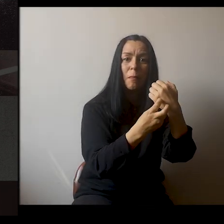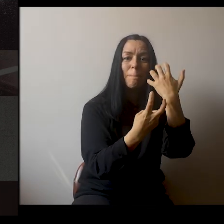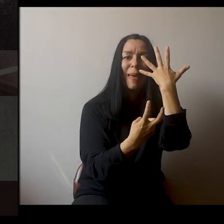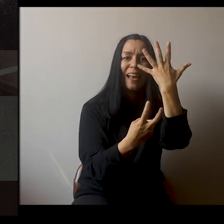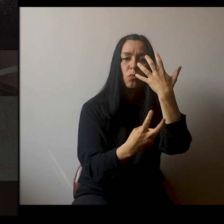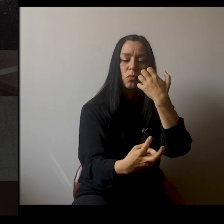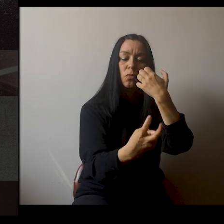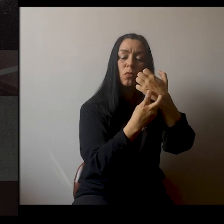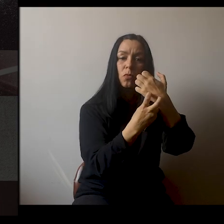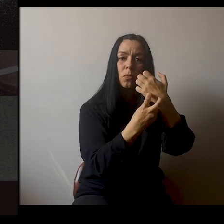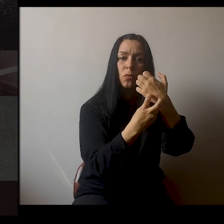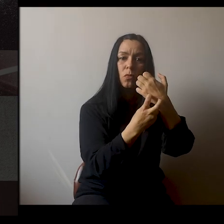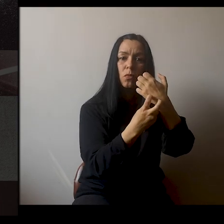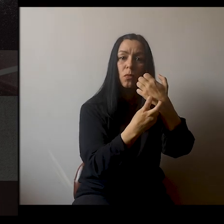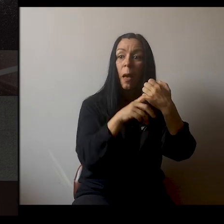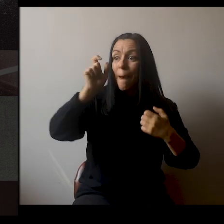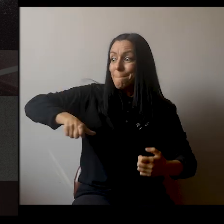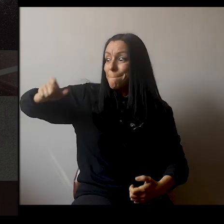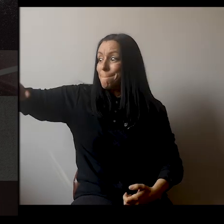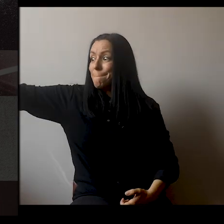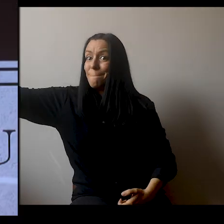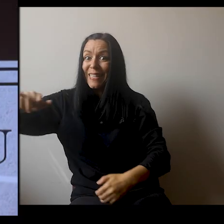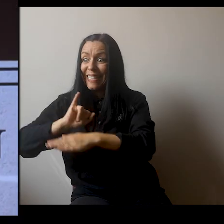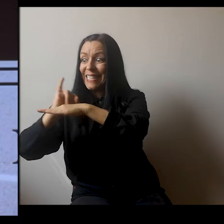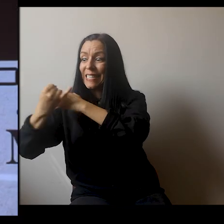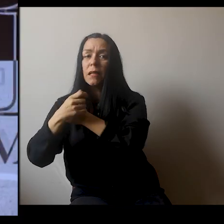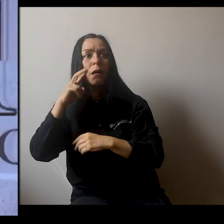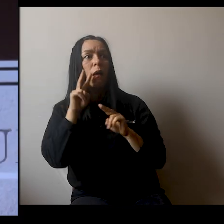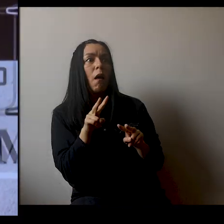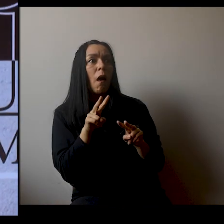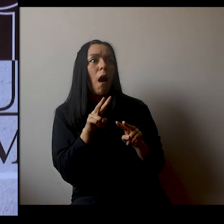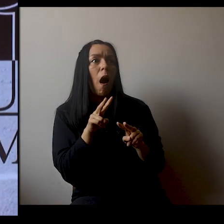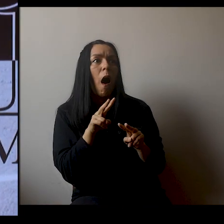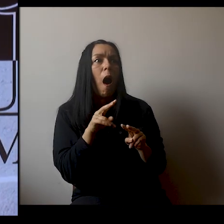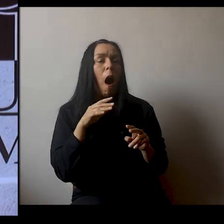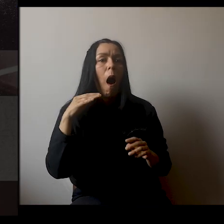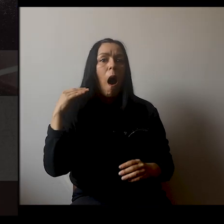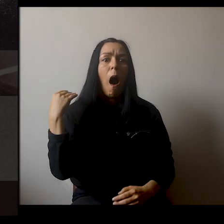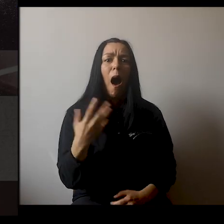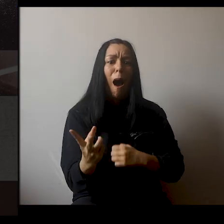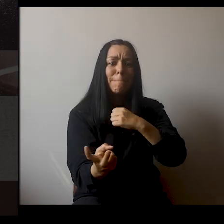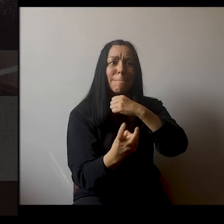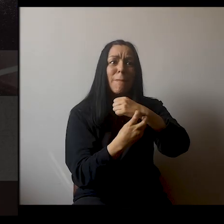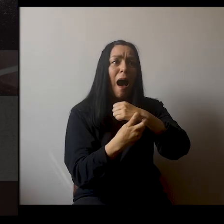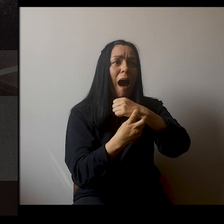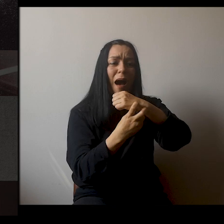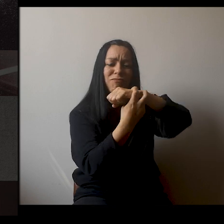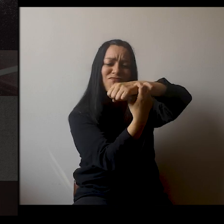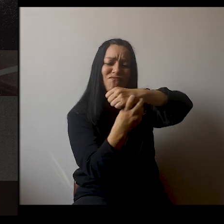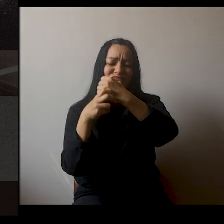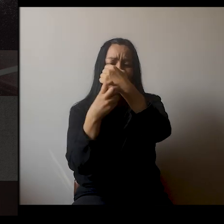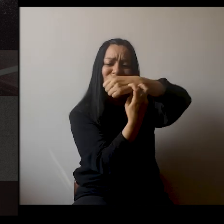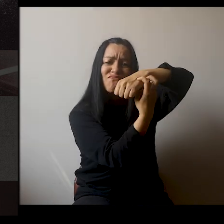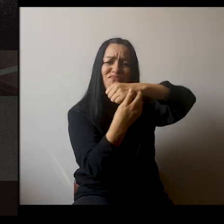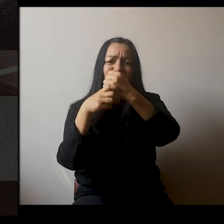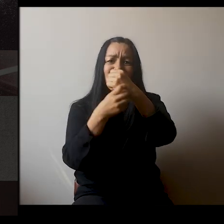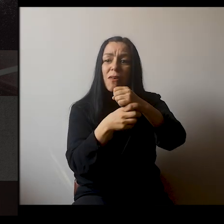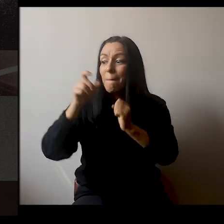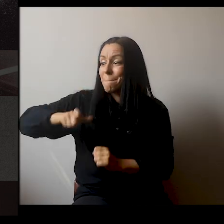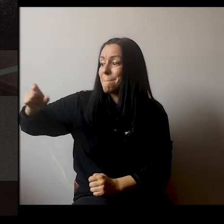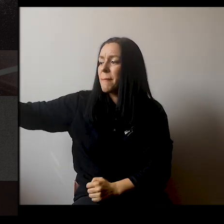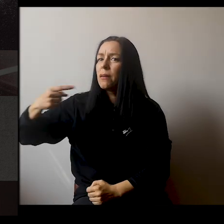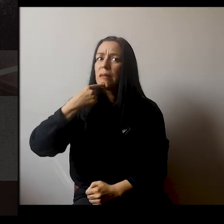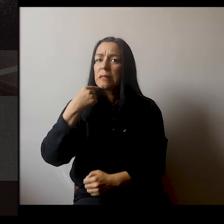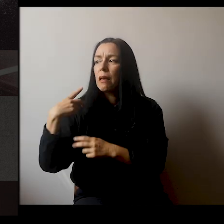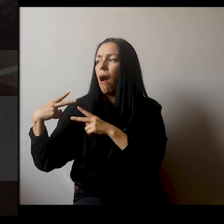lo mordió en la mano. Y los habitantes de la isla, al ver la serpiente colgando de